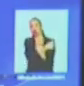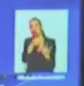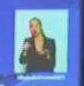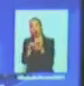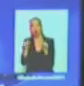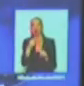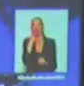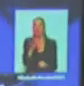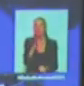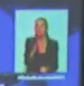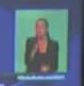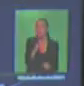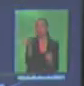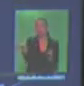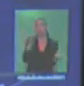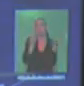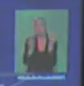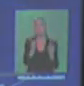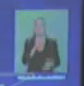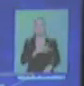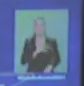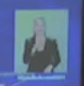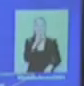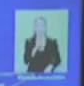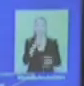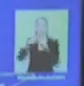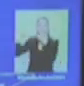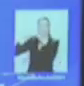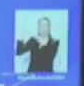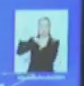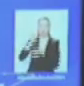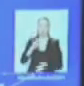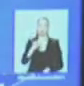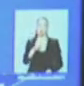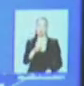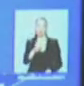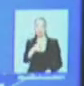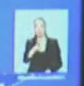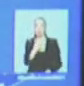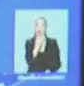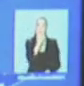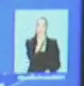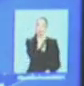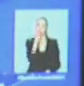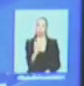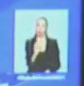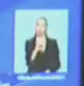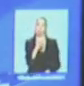acompañado en esta tarde. Ya llega contigo, junto a Alexis Cerda y Daniela del Castillo.